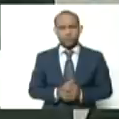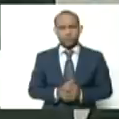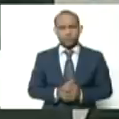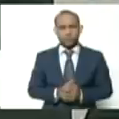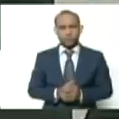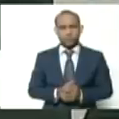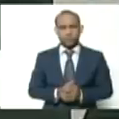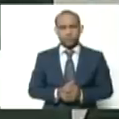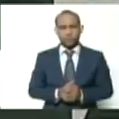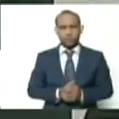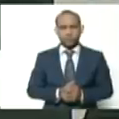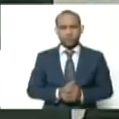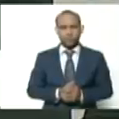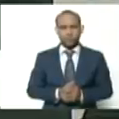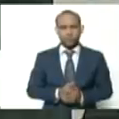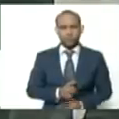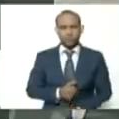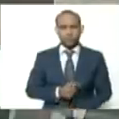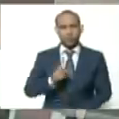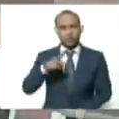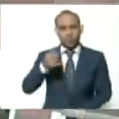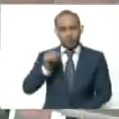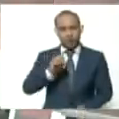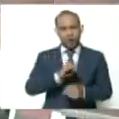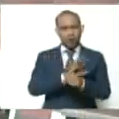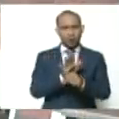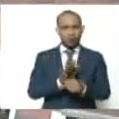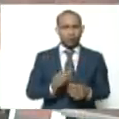¿ah?, tuvo coronavirus.